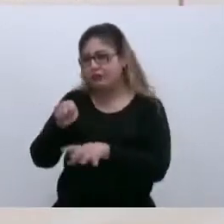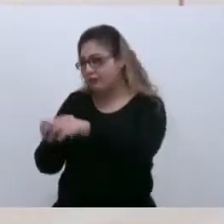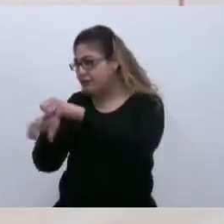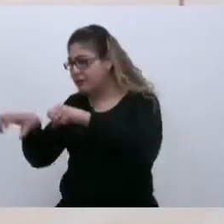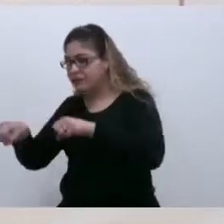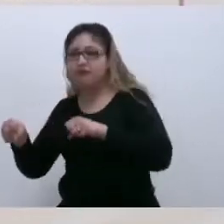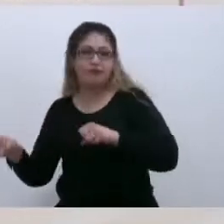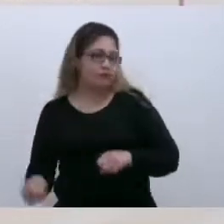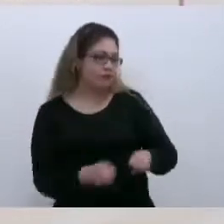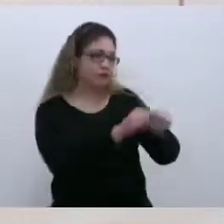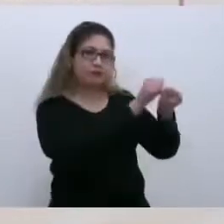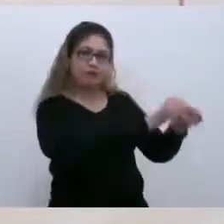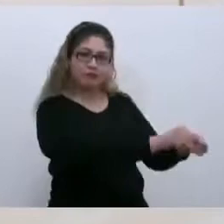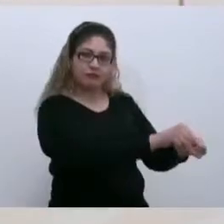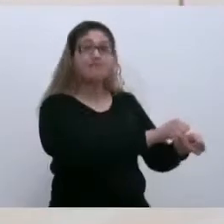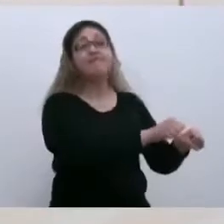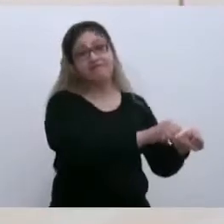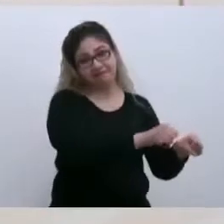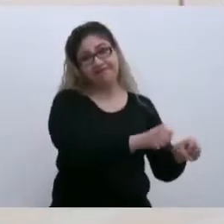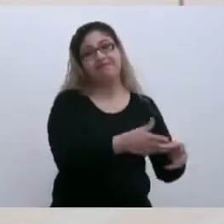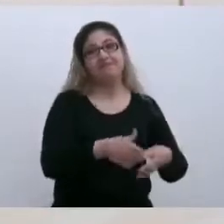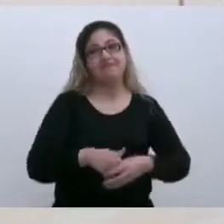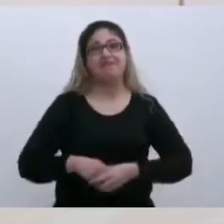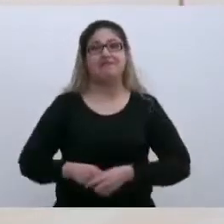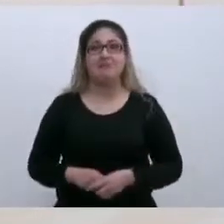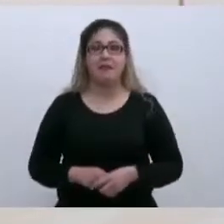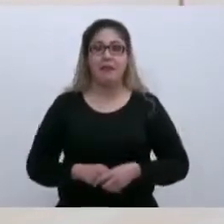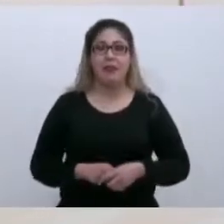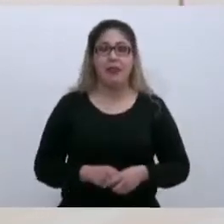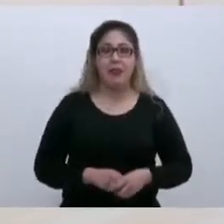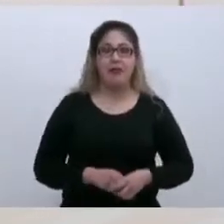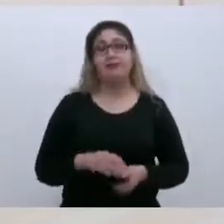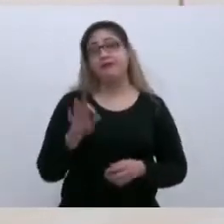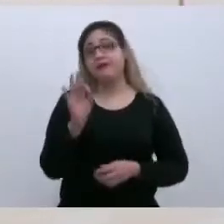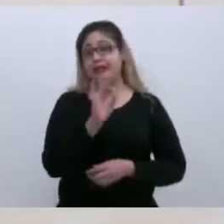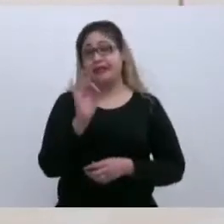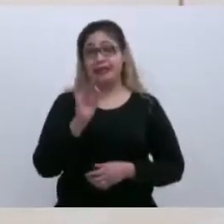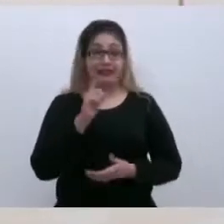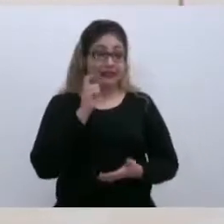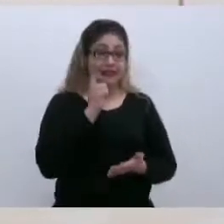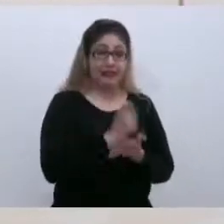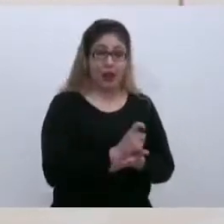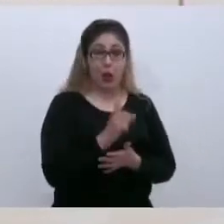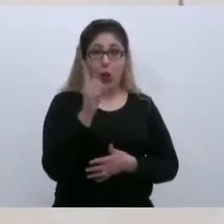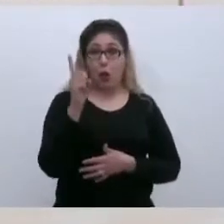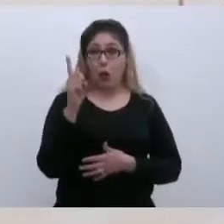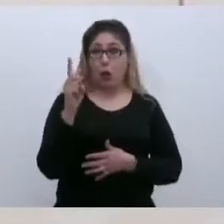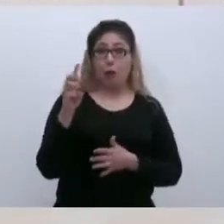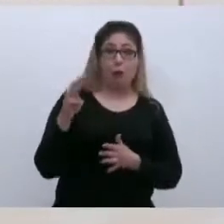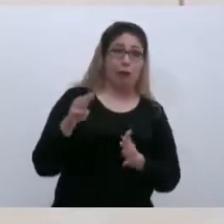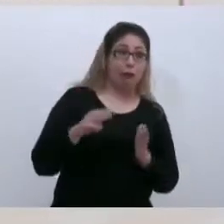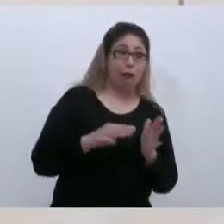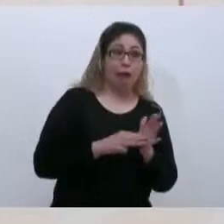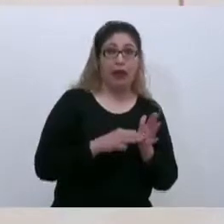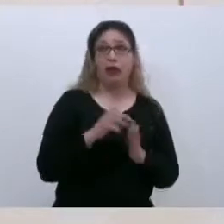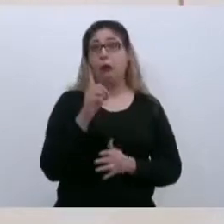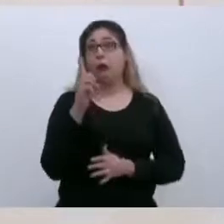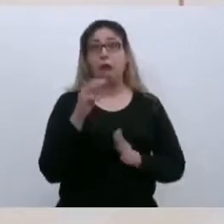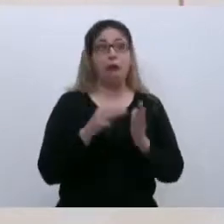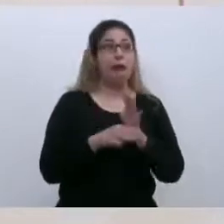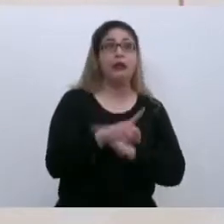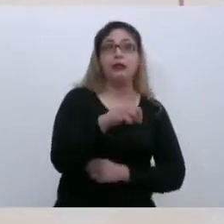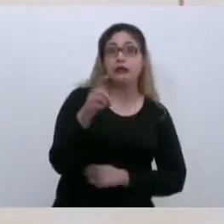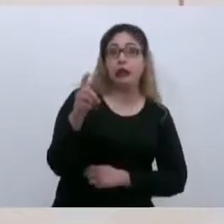una inversión que no gasto de alrededor de 1.100, 1.200 millones de pesos, pero